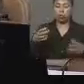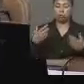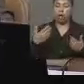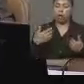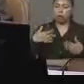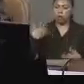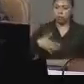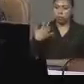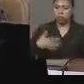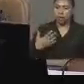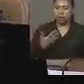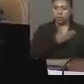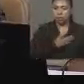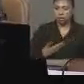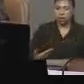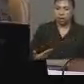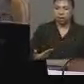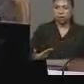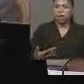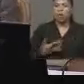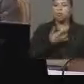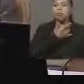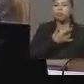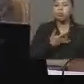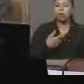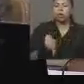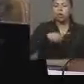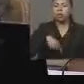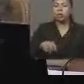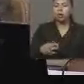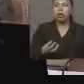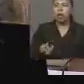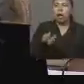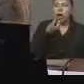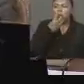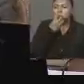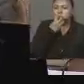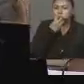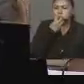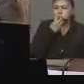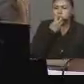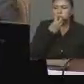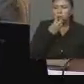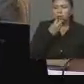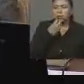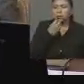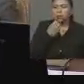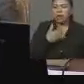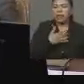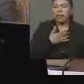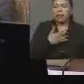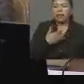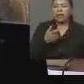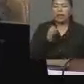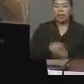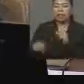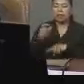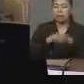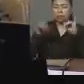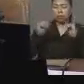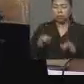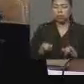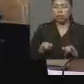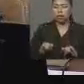crucial, presidente, porque nosotros nos llenamos la boca con la afirmación de que defendemos un sistema